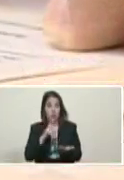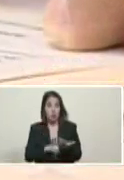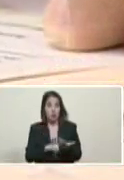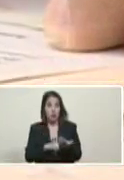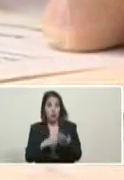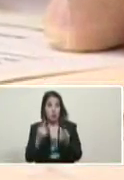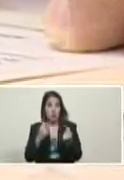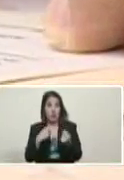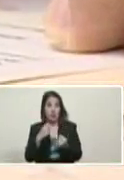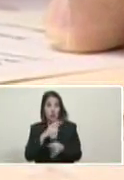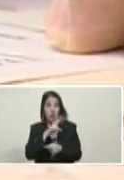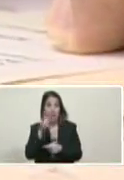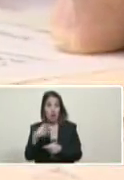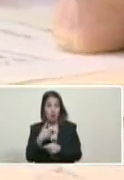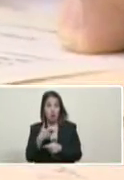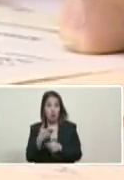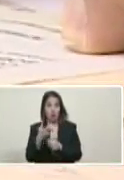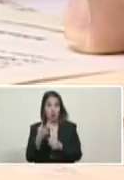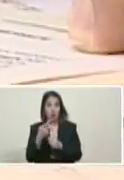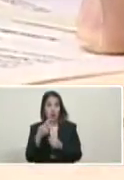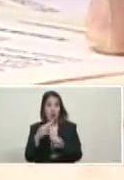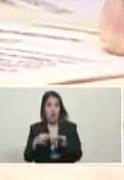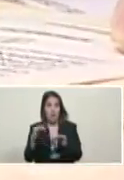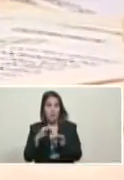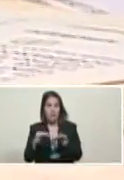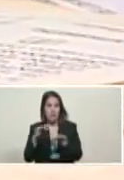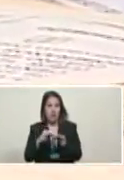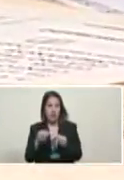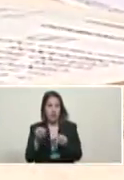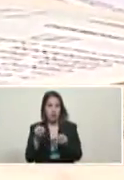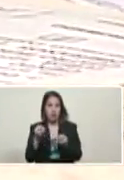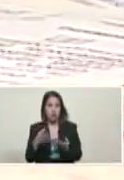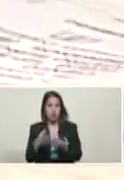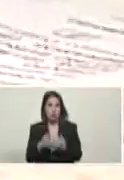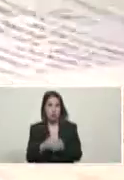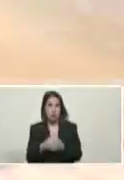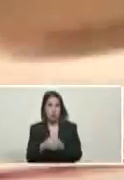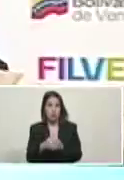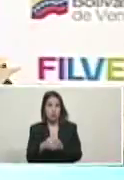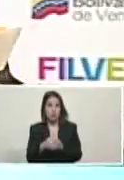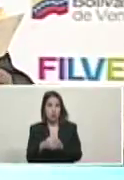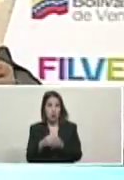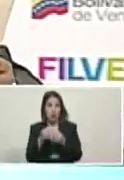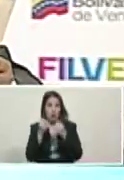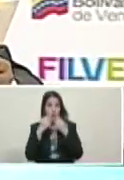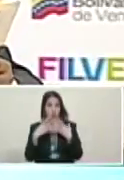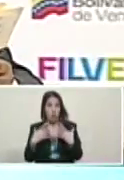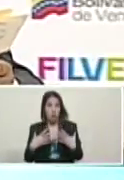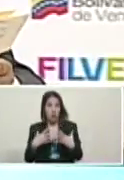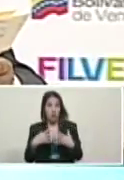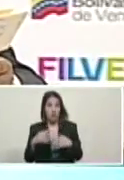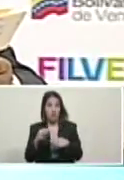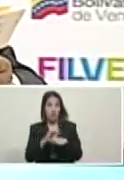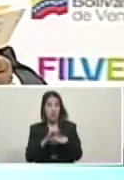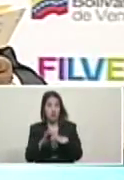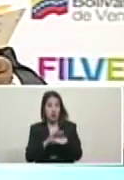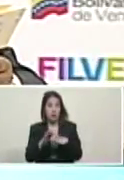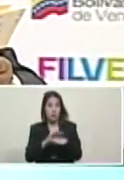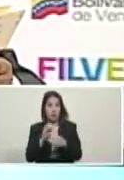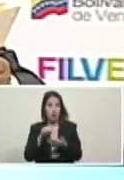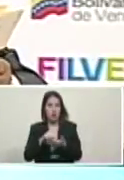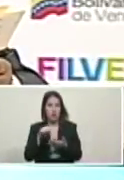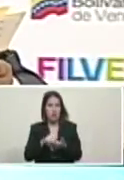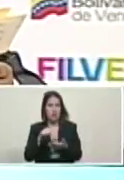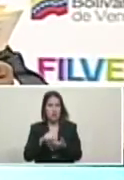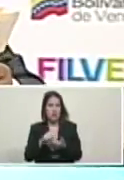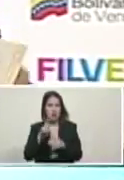en euros y en Petro a través de Fonden para el funcionamiento del Centro Nacional de